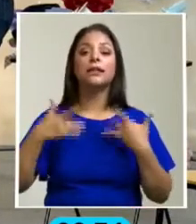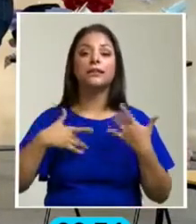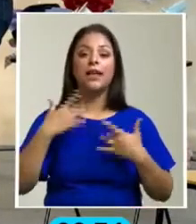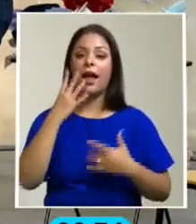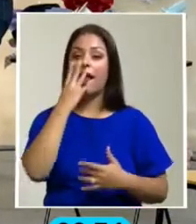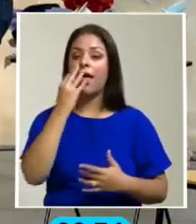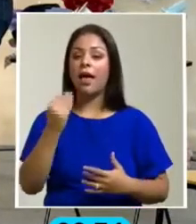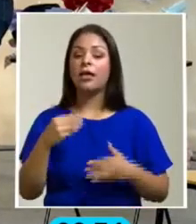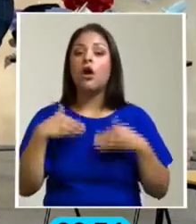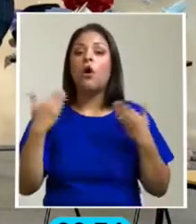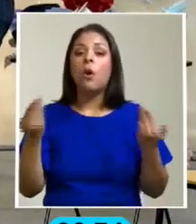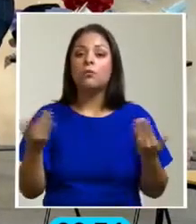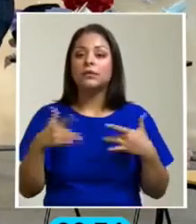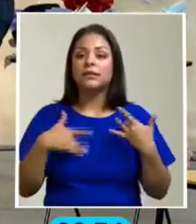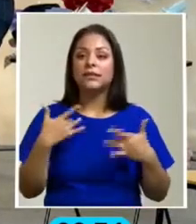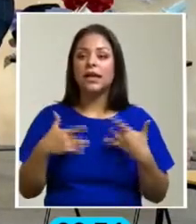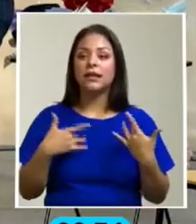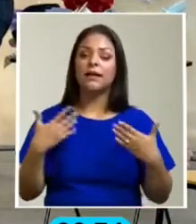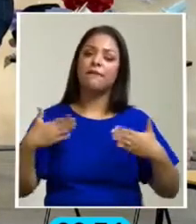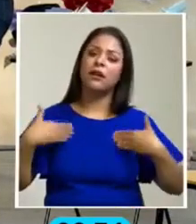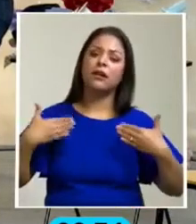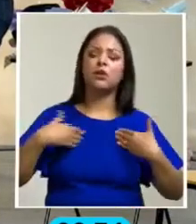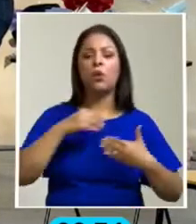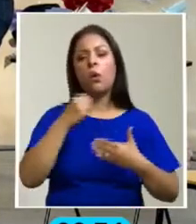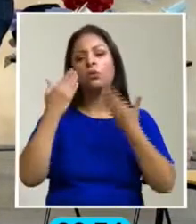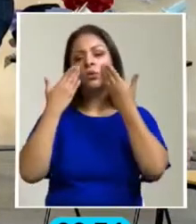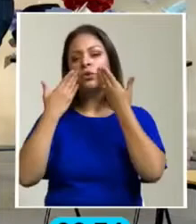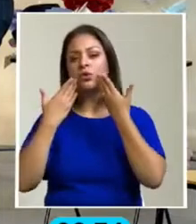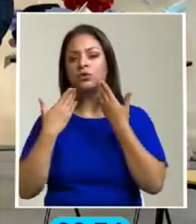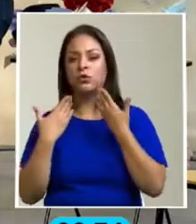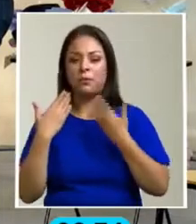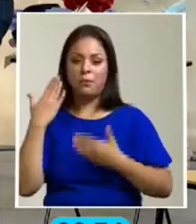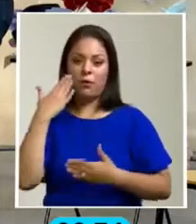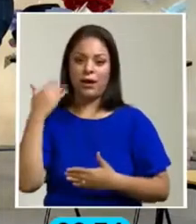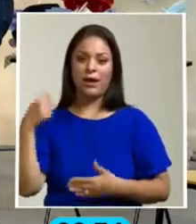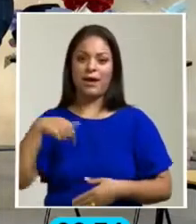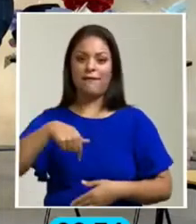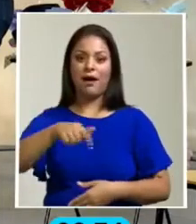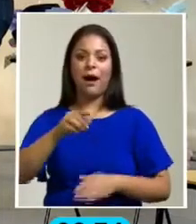sentía feliz o estaba triste porque iba a ser modelo?